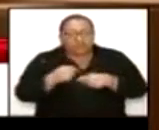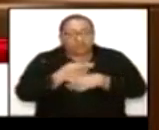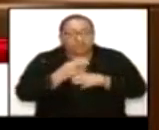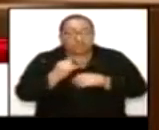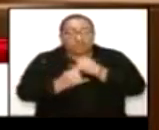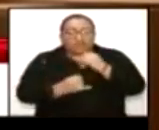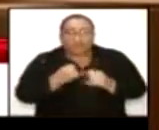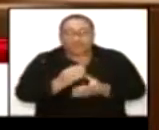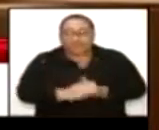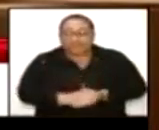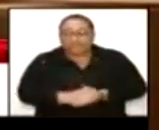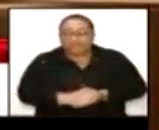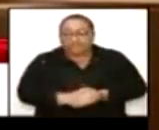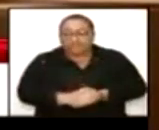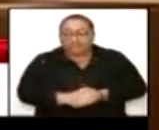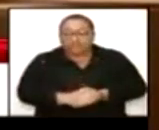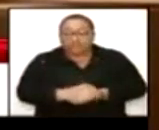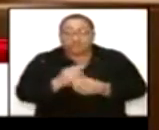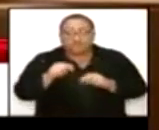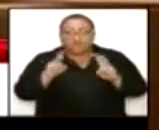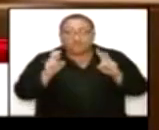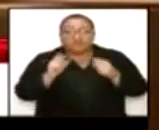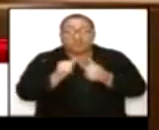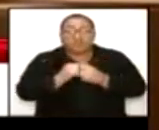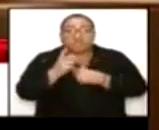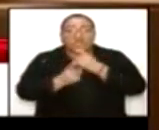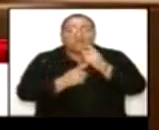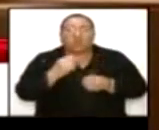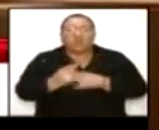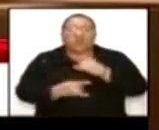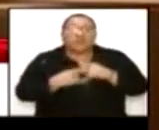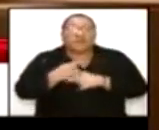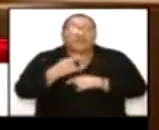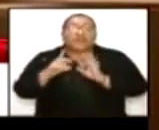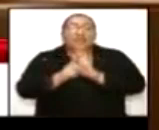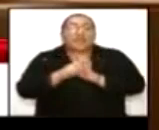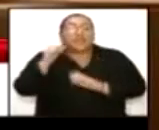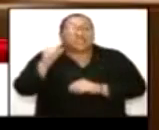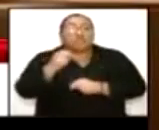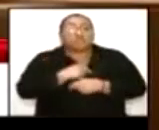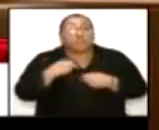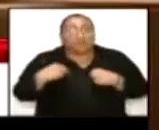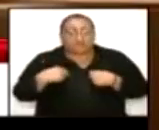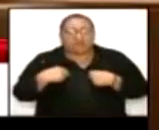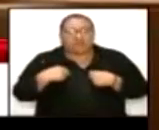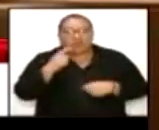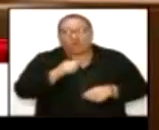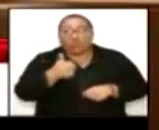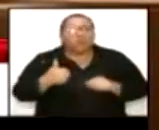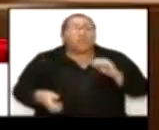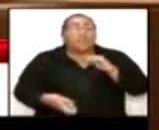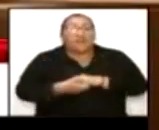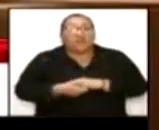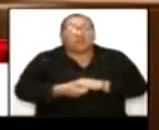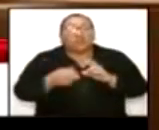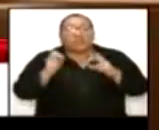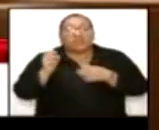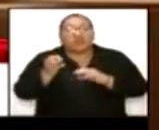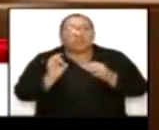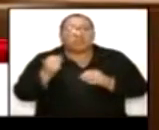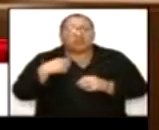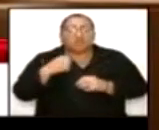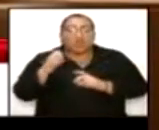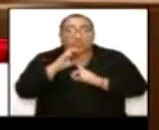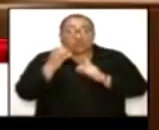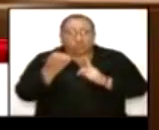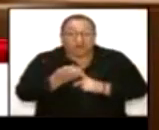instrumentos internacionales. Es el caso de la Declaración Universal de los Derechos Humanos, el Pacto Internacional de Derechos Económicos,